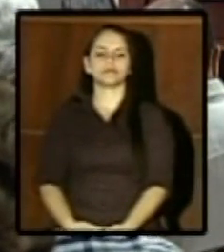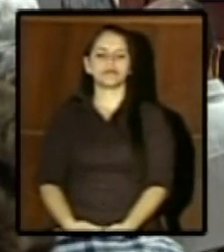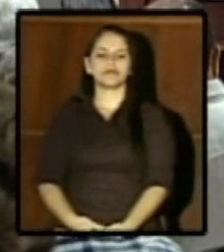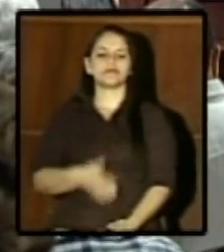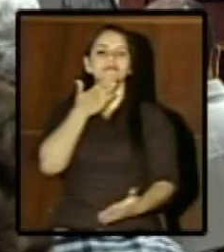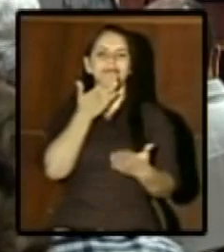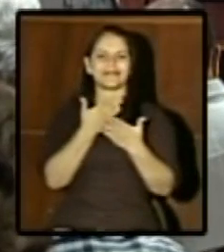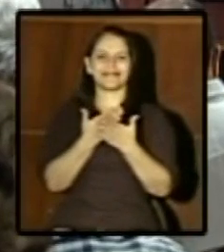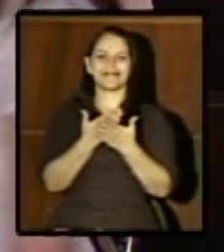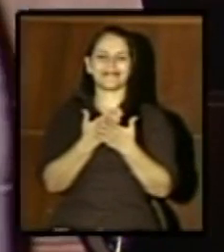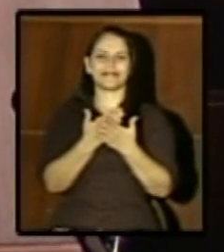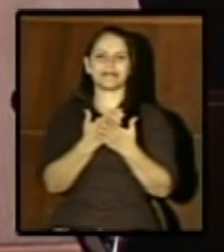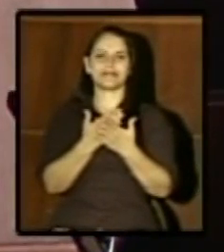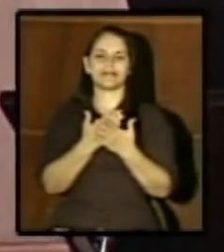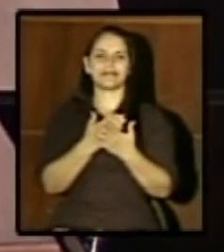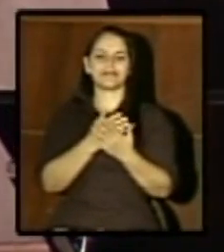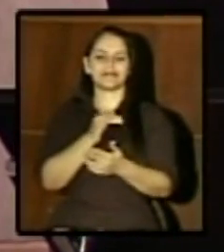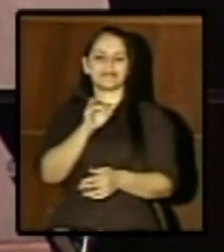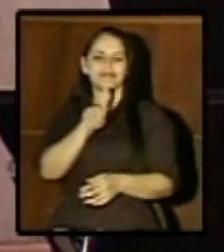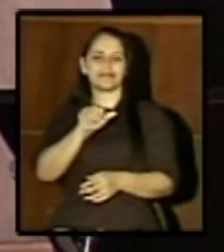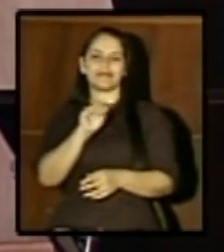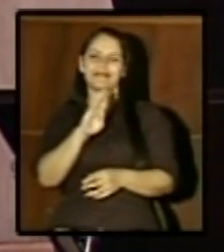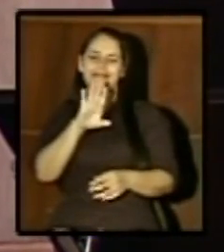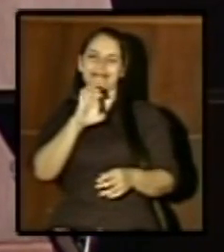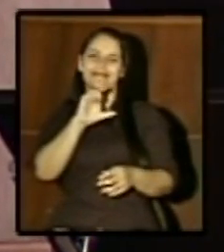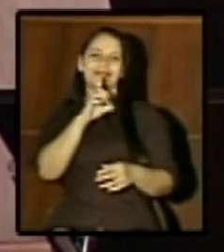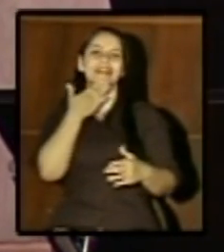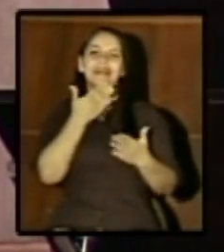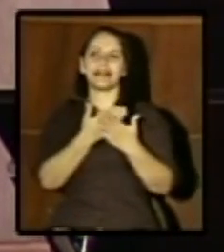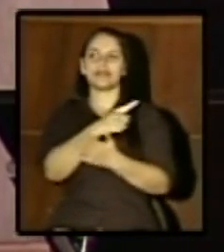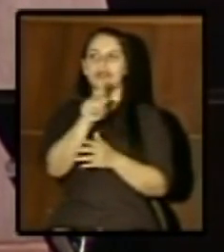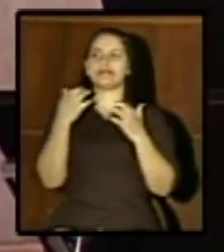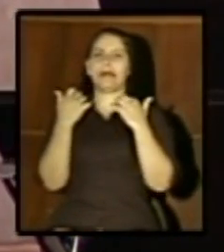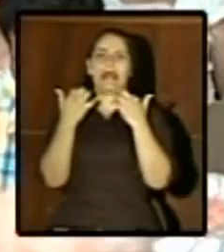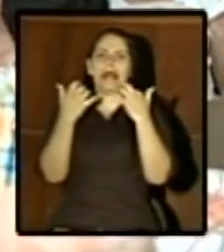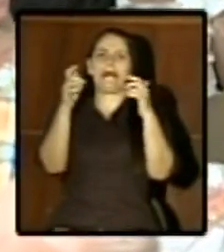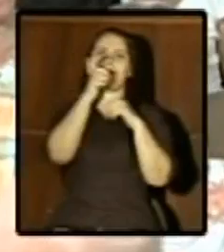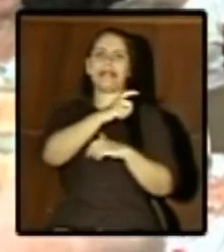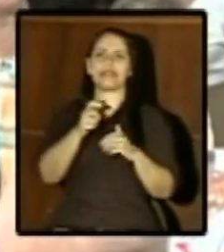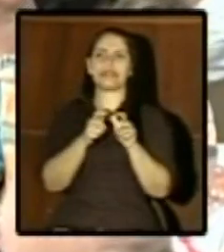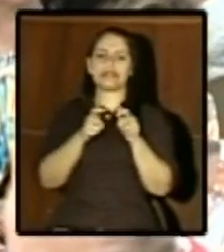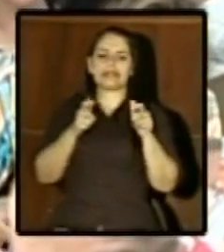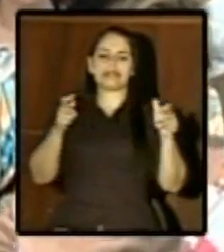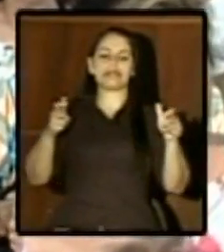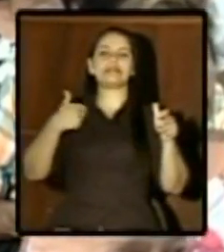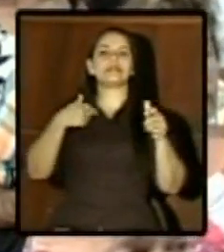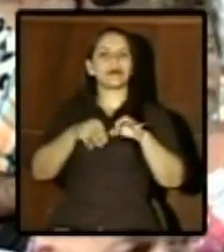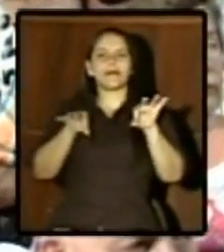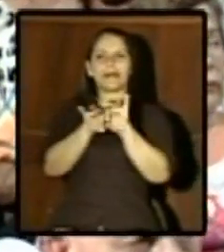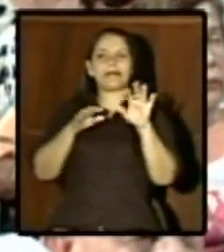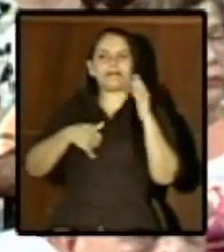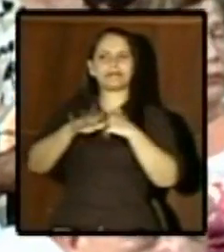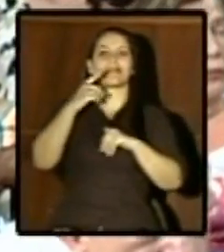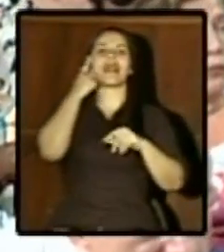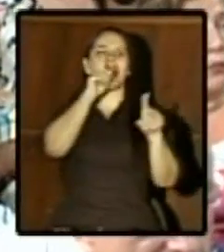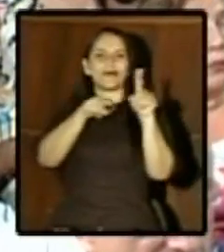Muchas gracias, Isa. Primero que todo, complacido y nervioso, un auditorio tan lleno, y de encontrarme también